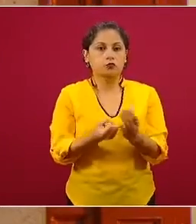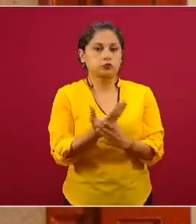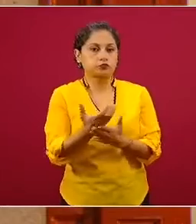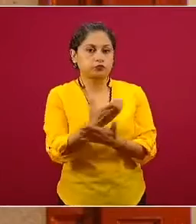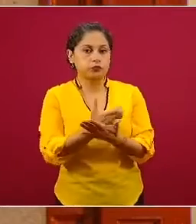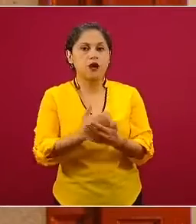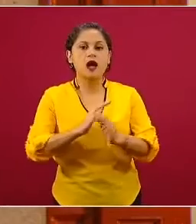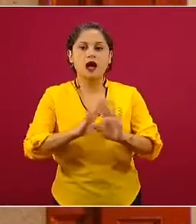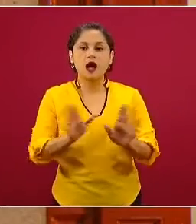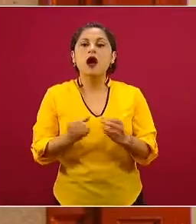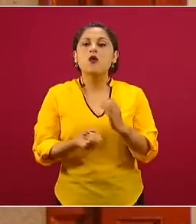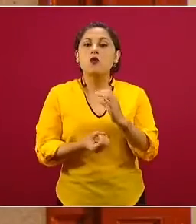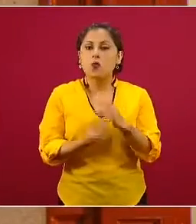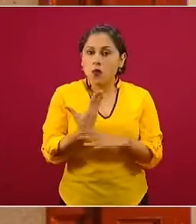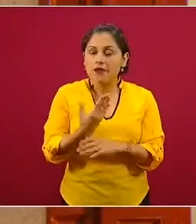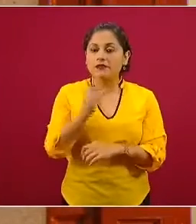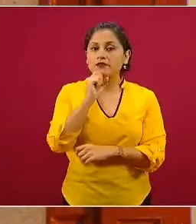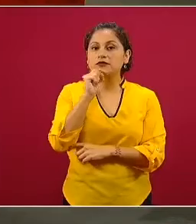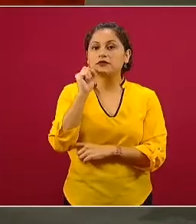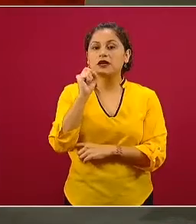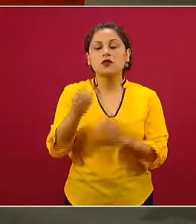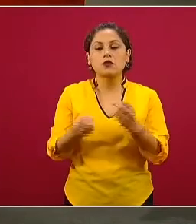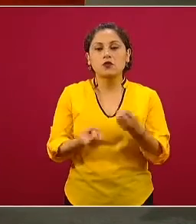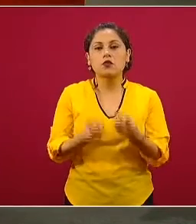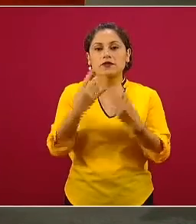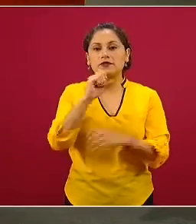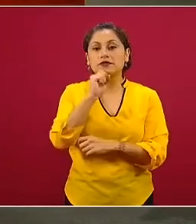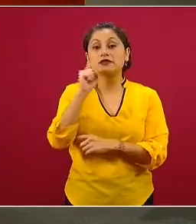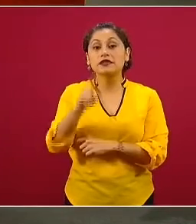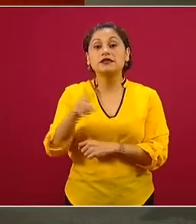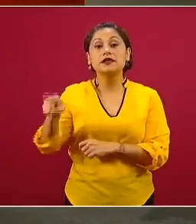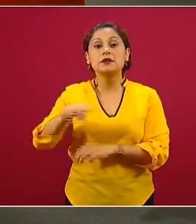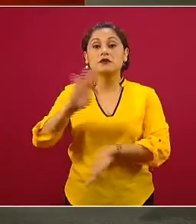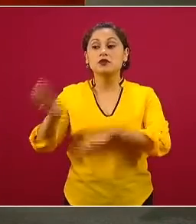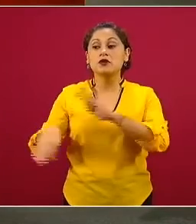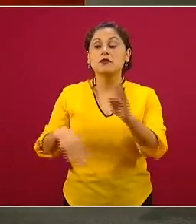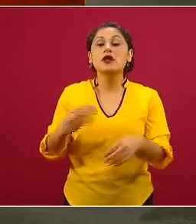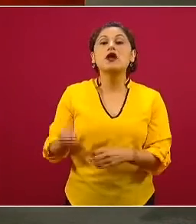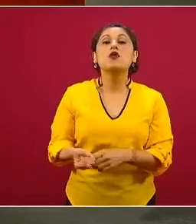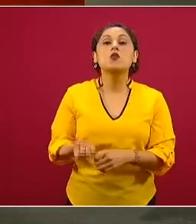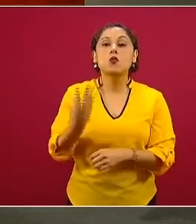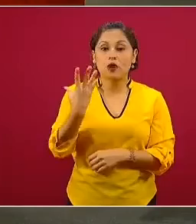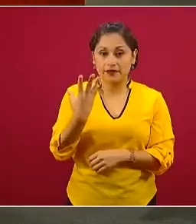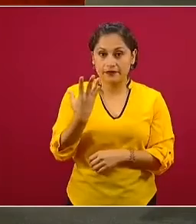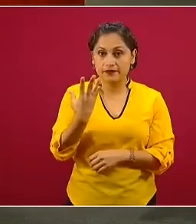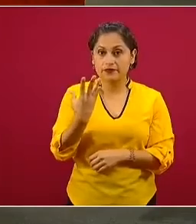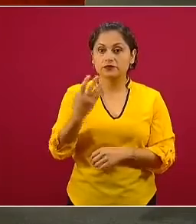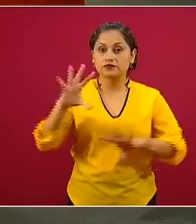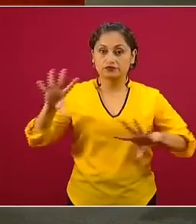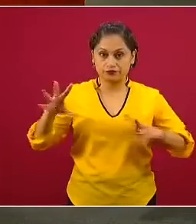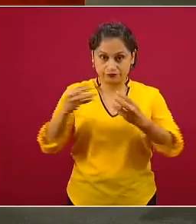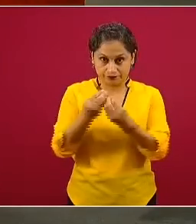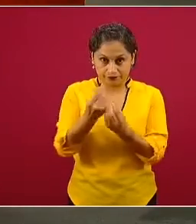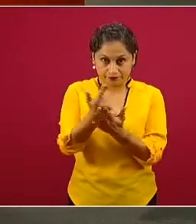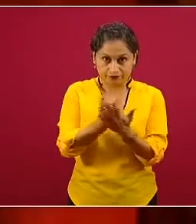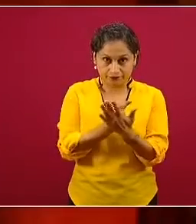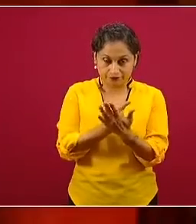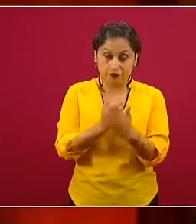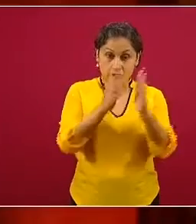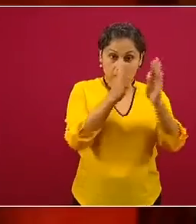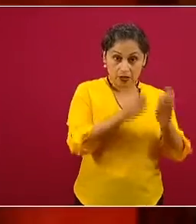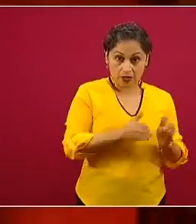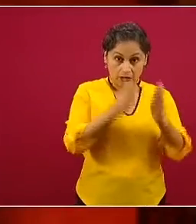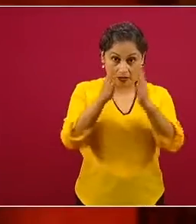permite obtener información para poder complementar las otras herramientas, recordando que las dos primeras funcionan